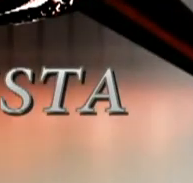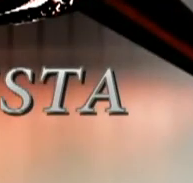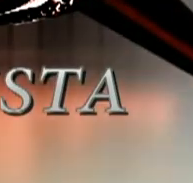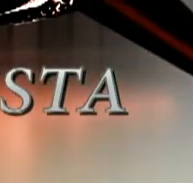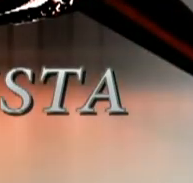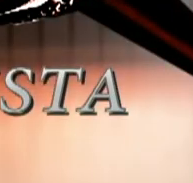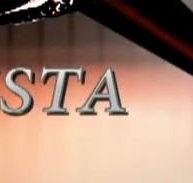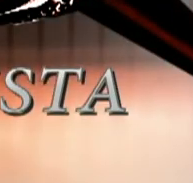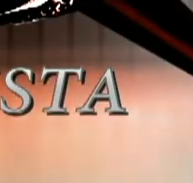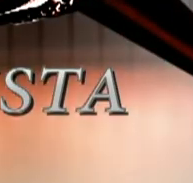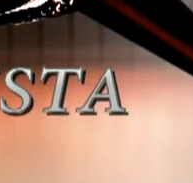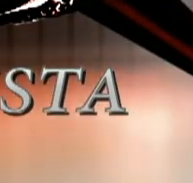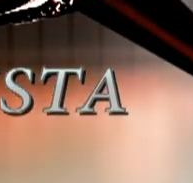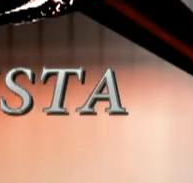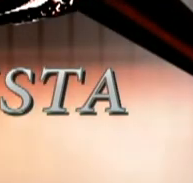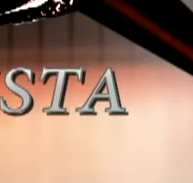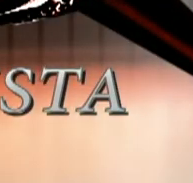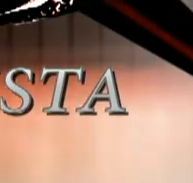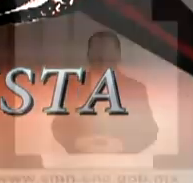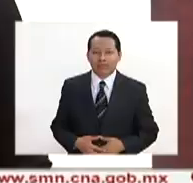al día.